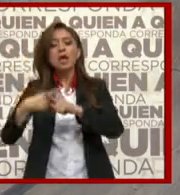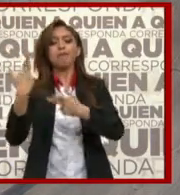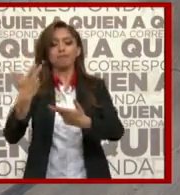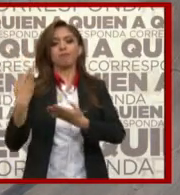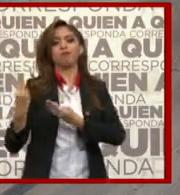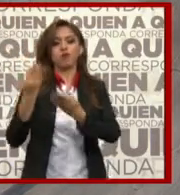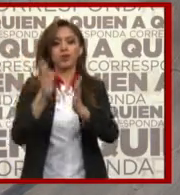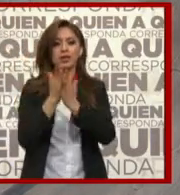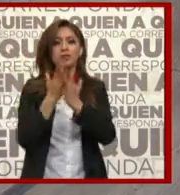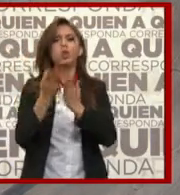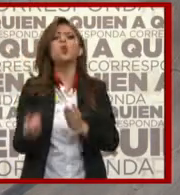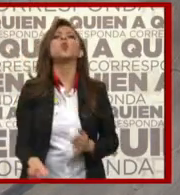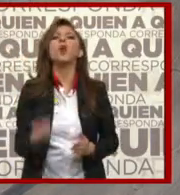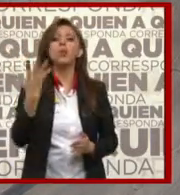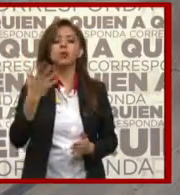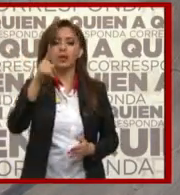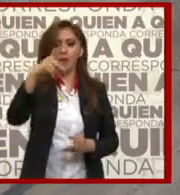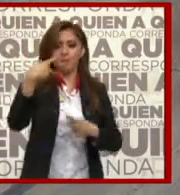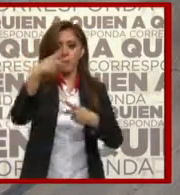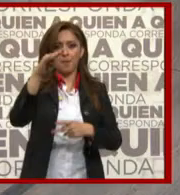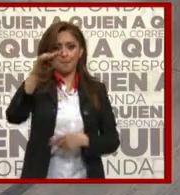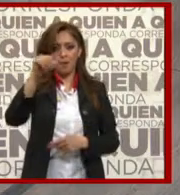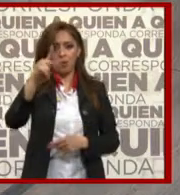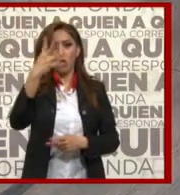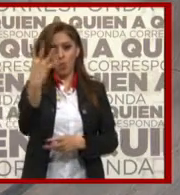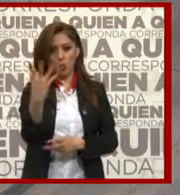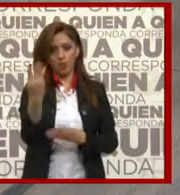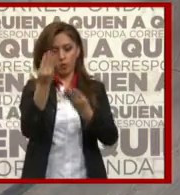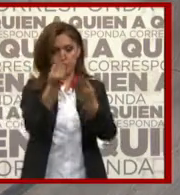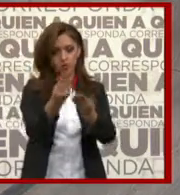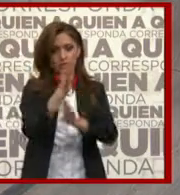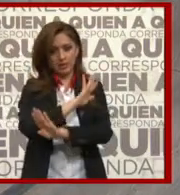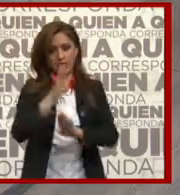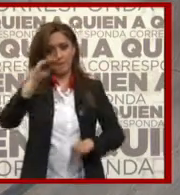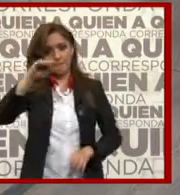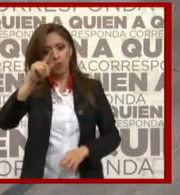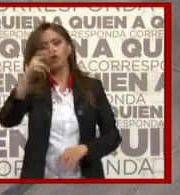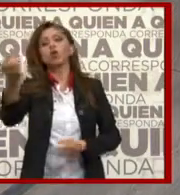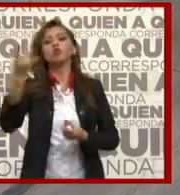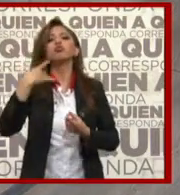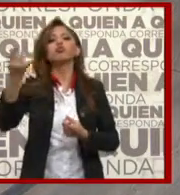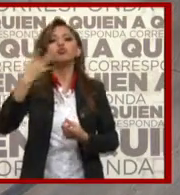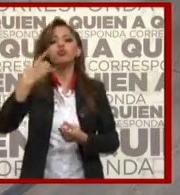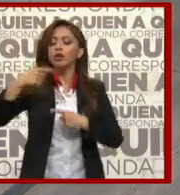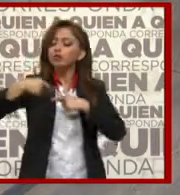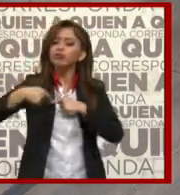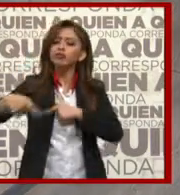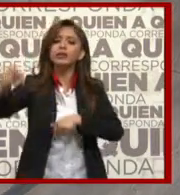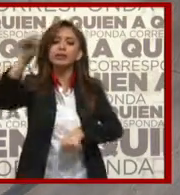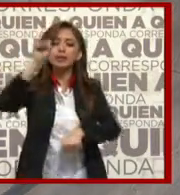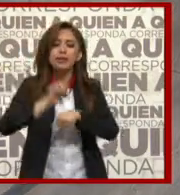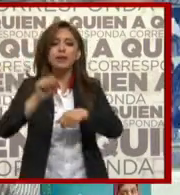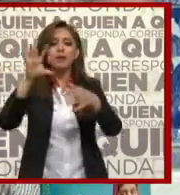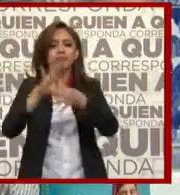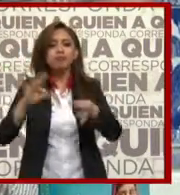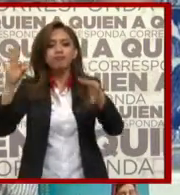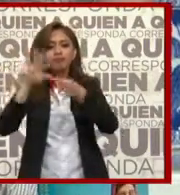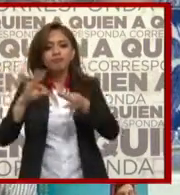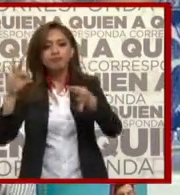libros me dejas Cuántos Este es el tema te dejo cuatro y ya aquí Mauricio que nos va a estar tiando toda la semana ar